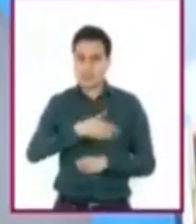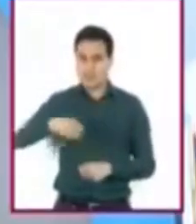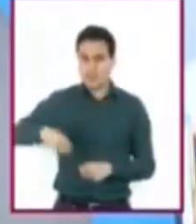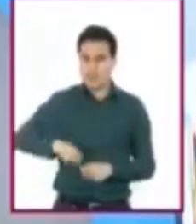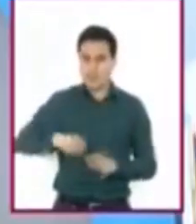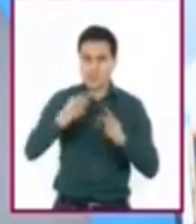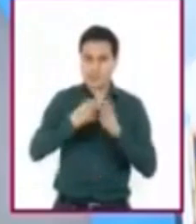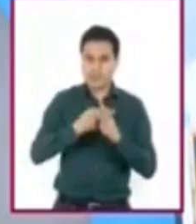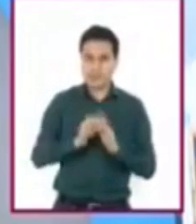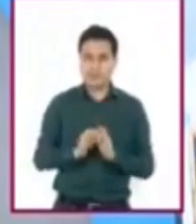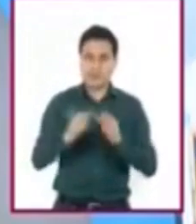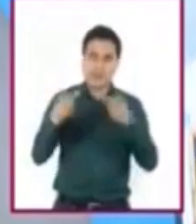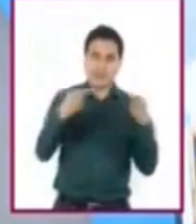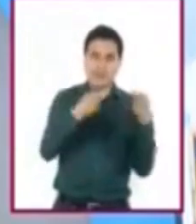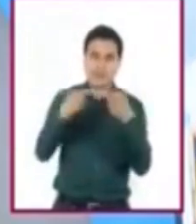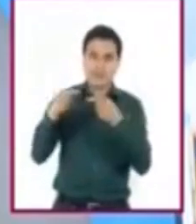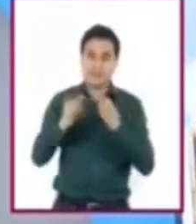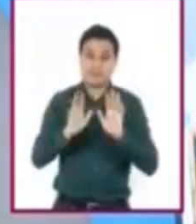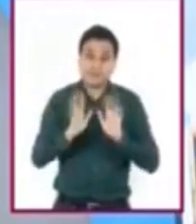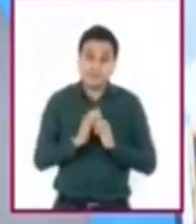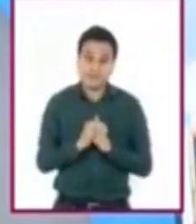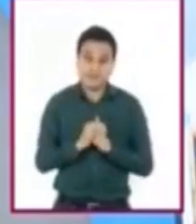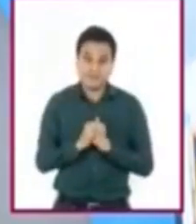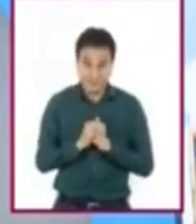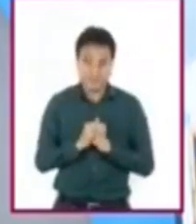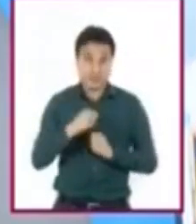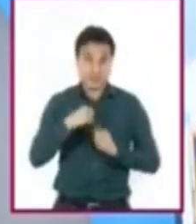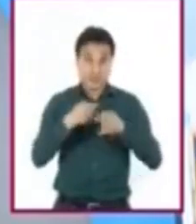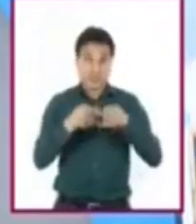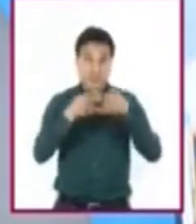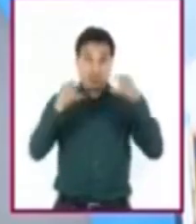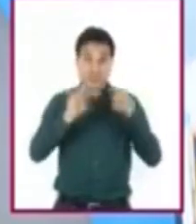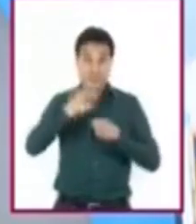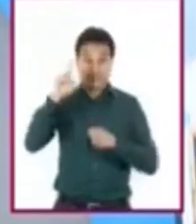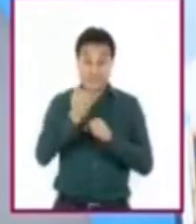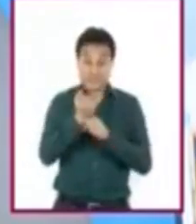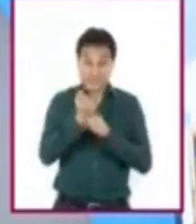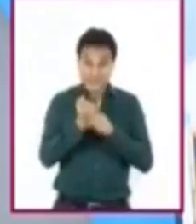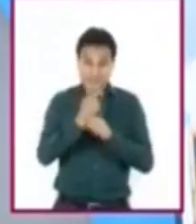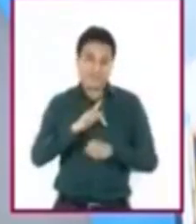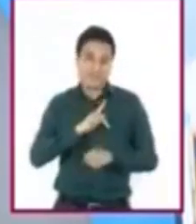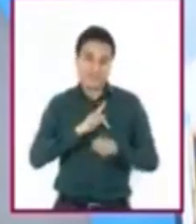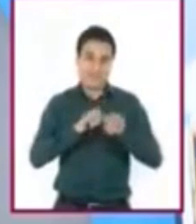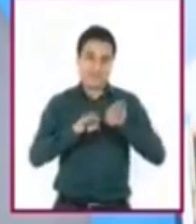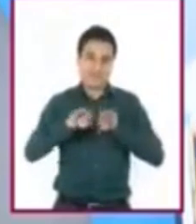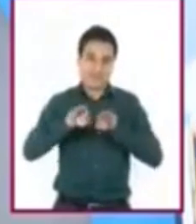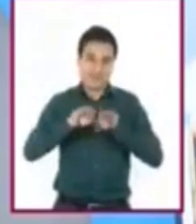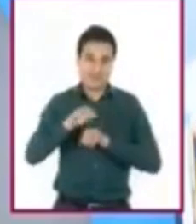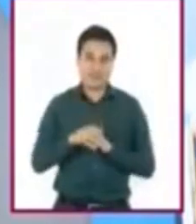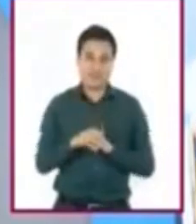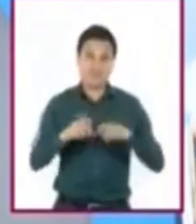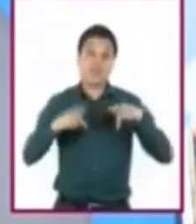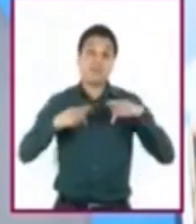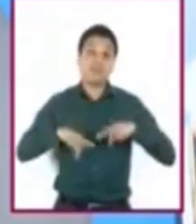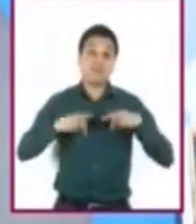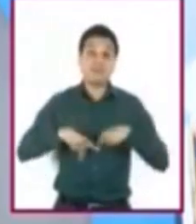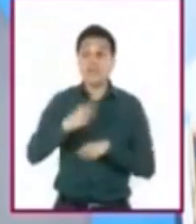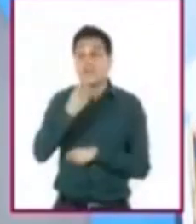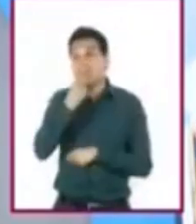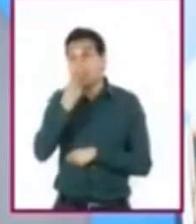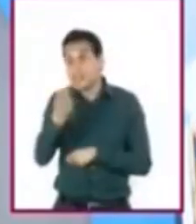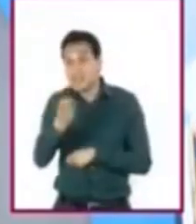dificultades para conocer el pasado son parte del quehacer del historiador. Por eso, todas las versiones que se tengan, aunque estén